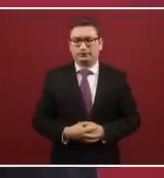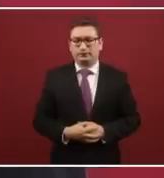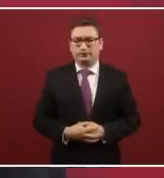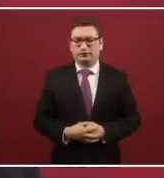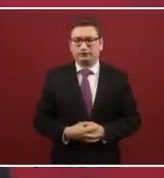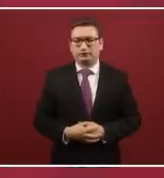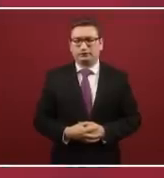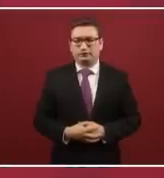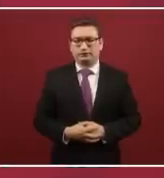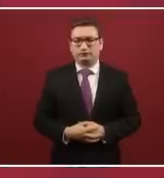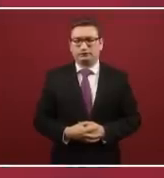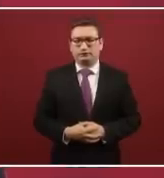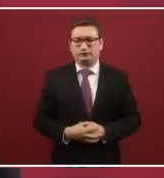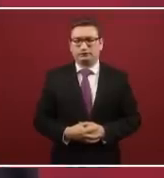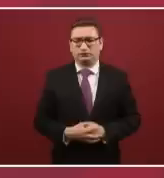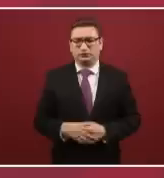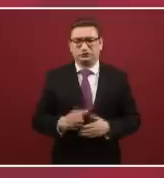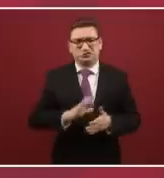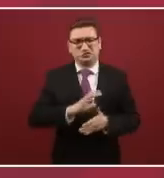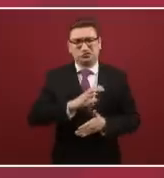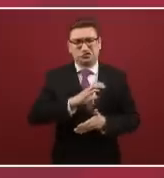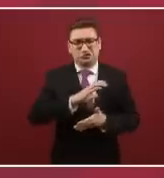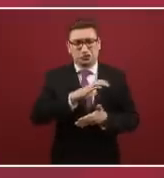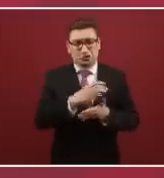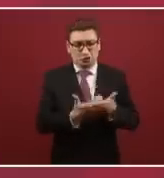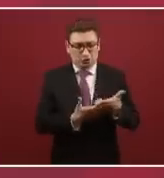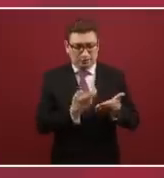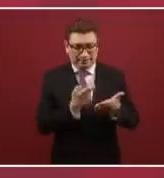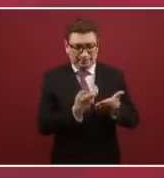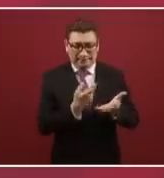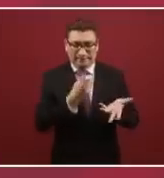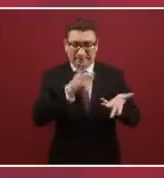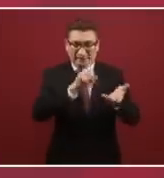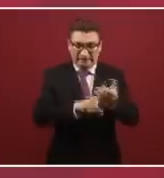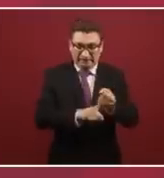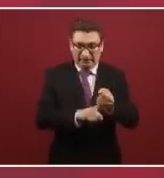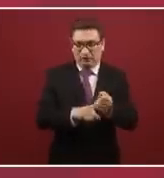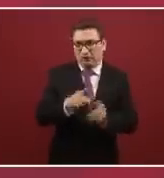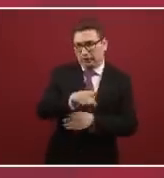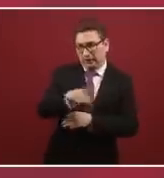con todos los beneficios para las empresas.